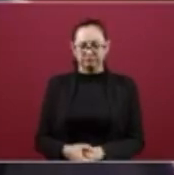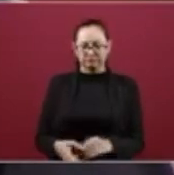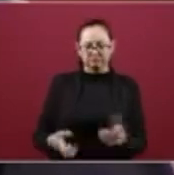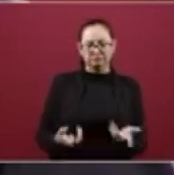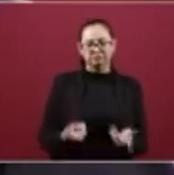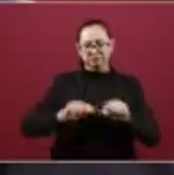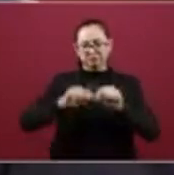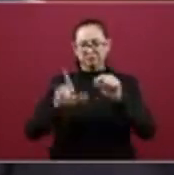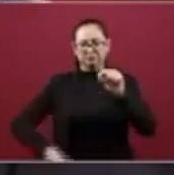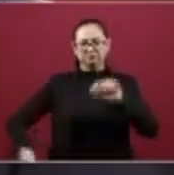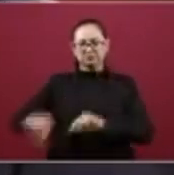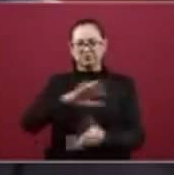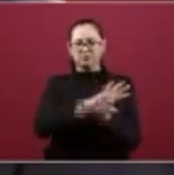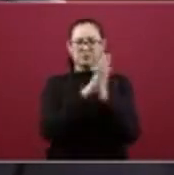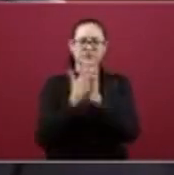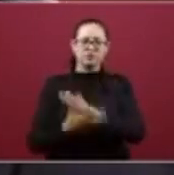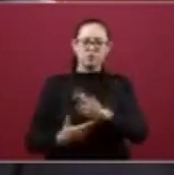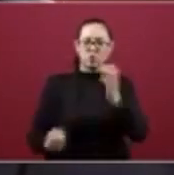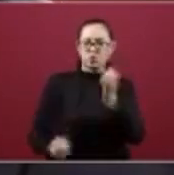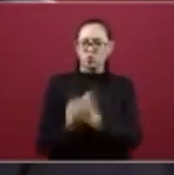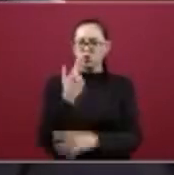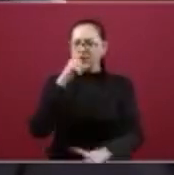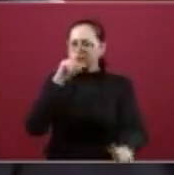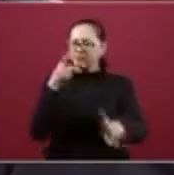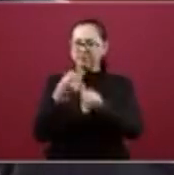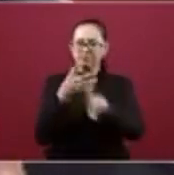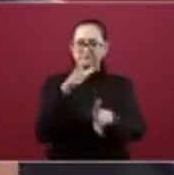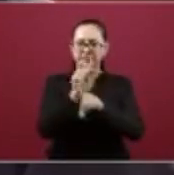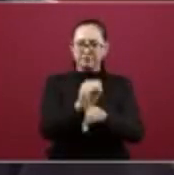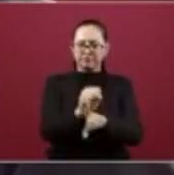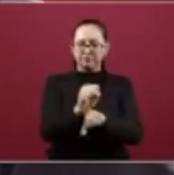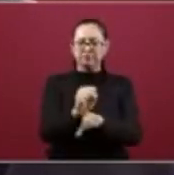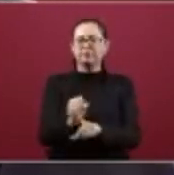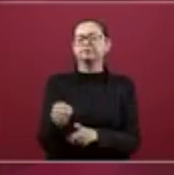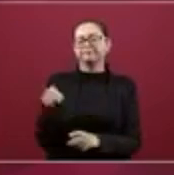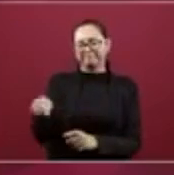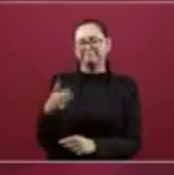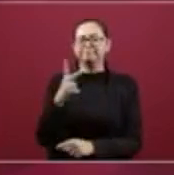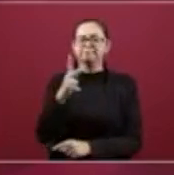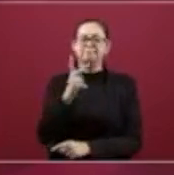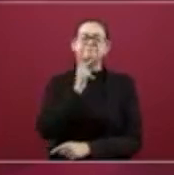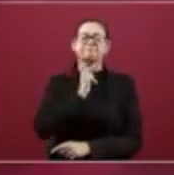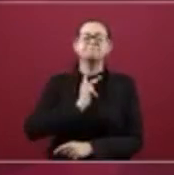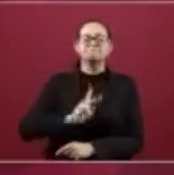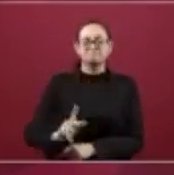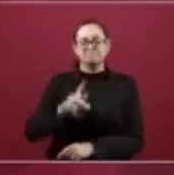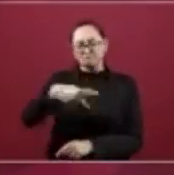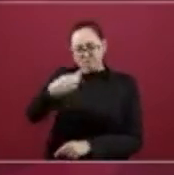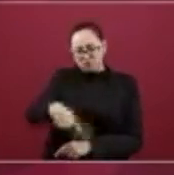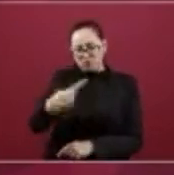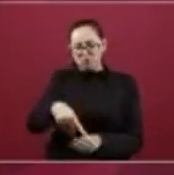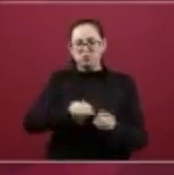transformación en México, el que rescatemos la industria petrolera